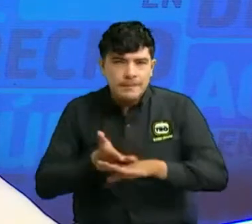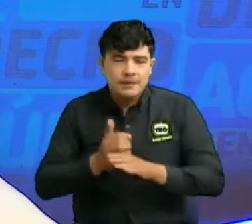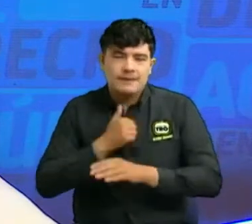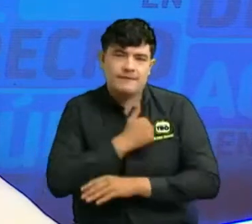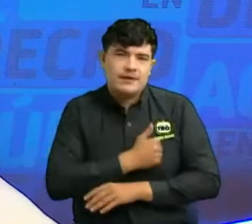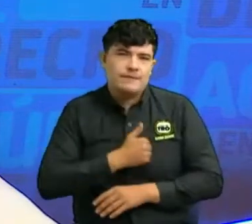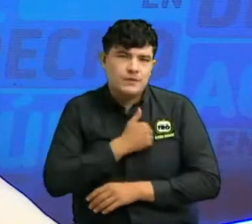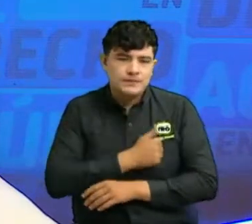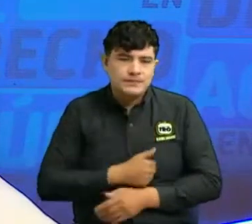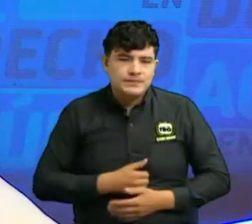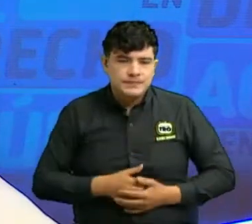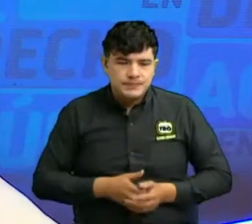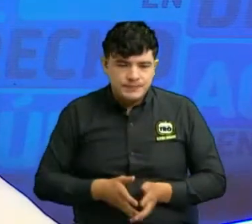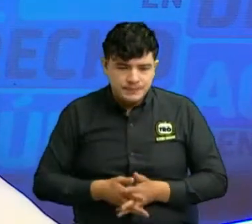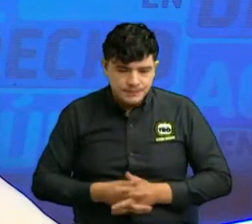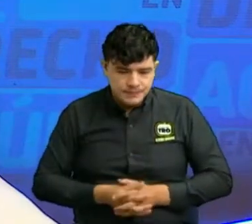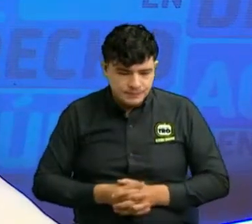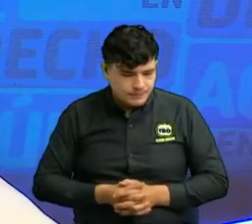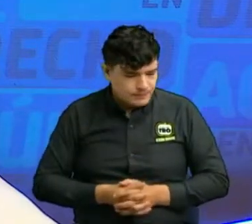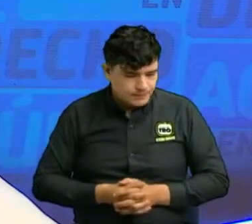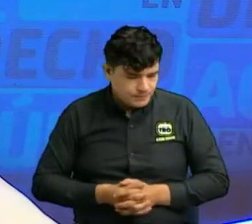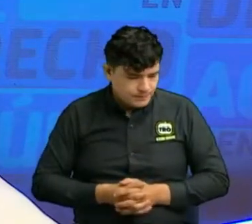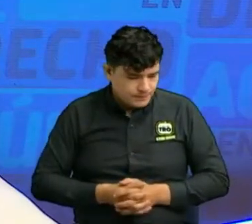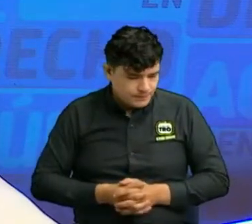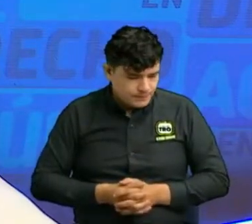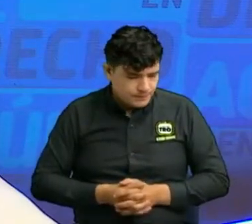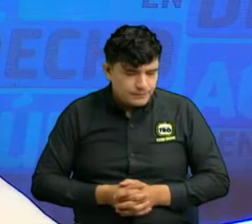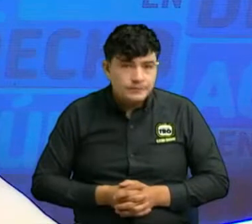yo estoy cotizando, tengo 1.200 semanas, ¿sí?